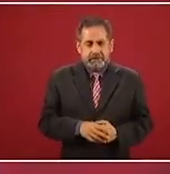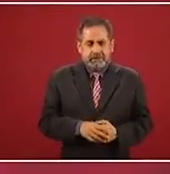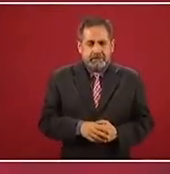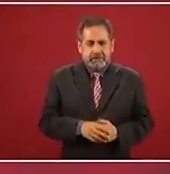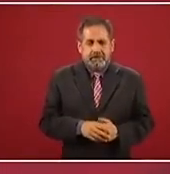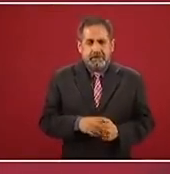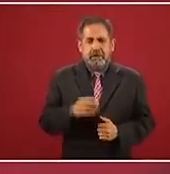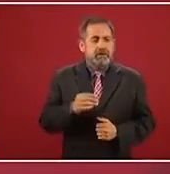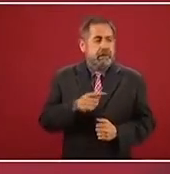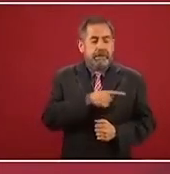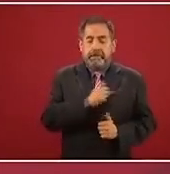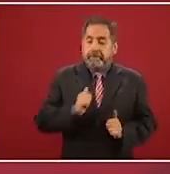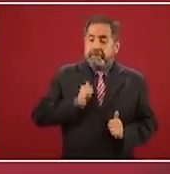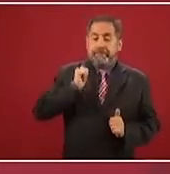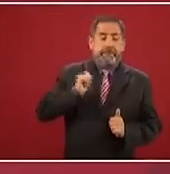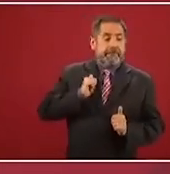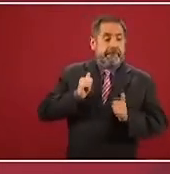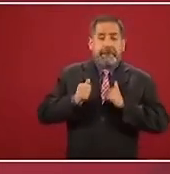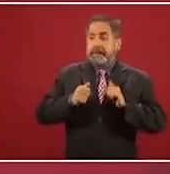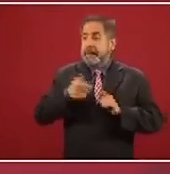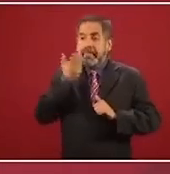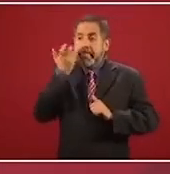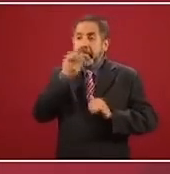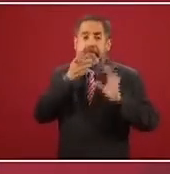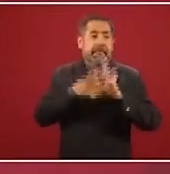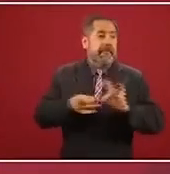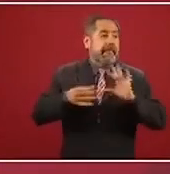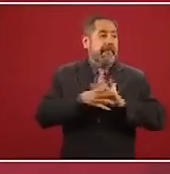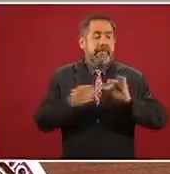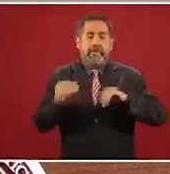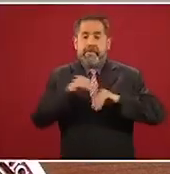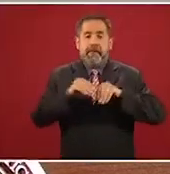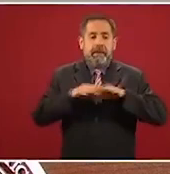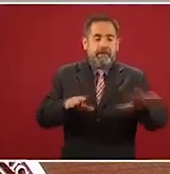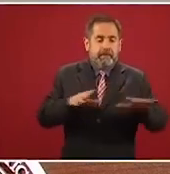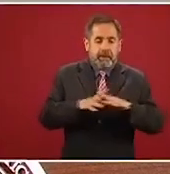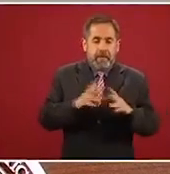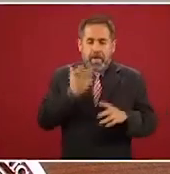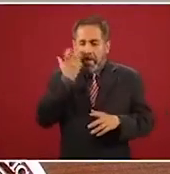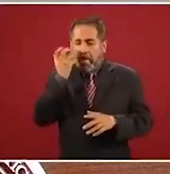mucho oportunismo, ¿sí? Sopilotean.